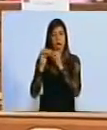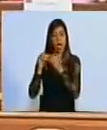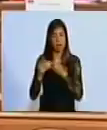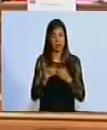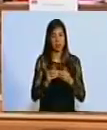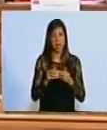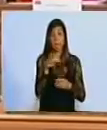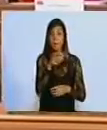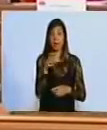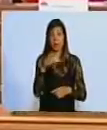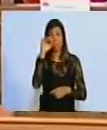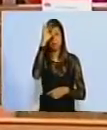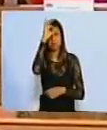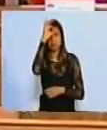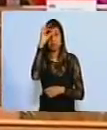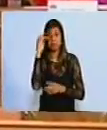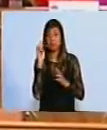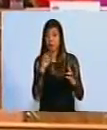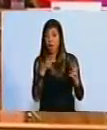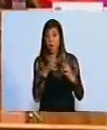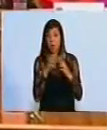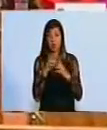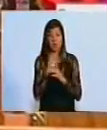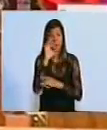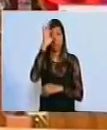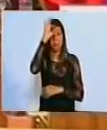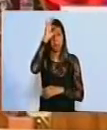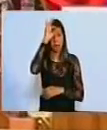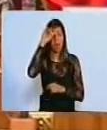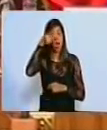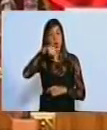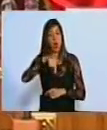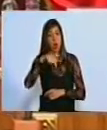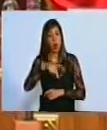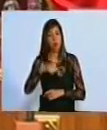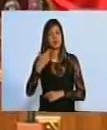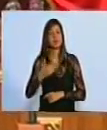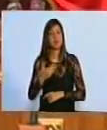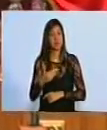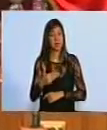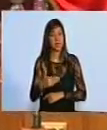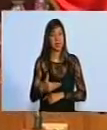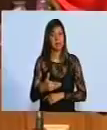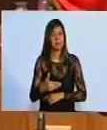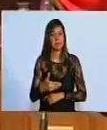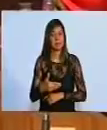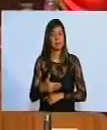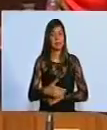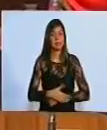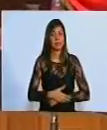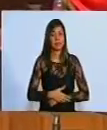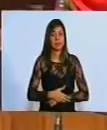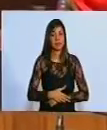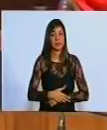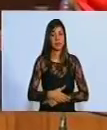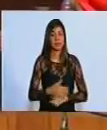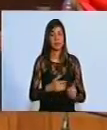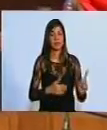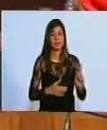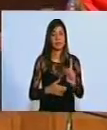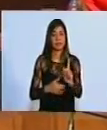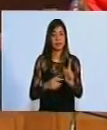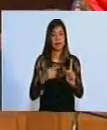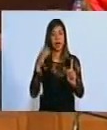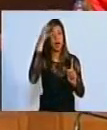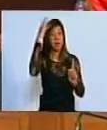gente lo desconoce. Hoy vale la pena, con la presencia y la intervención